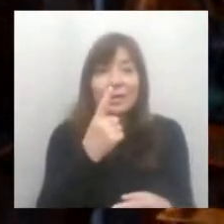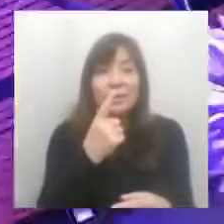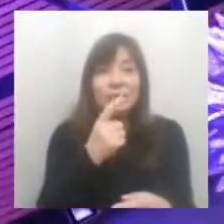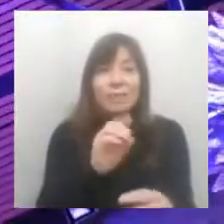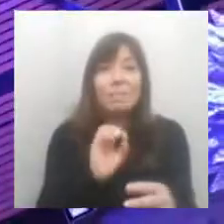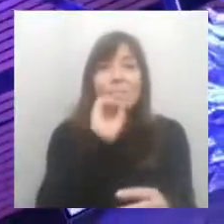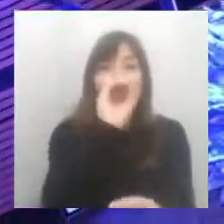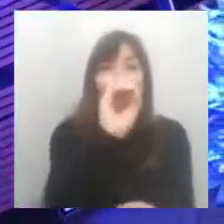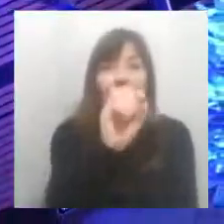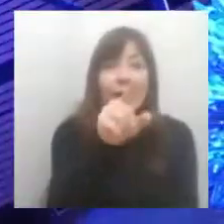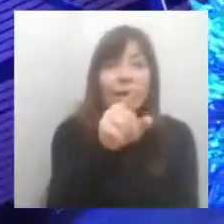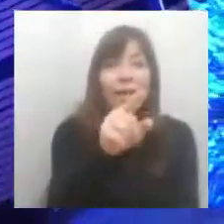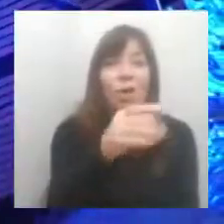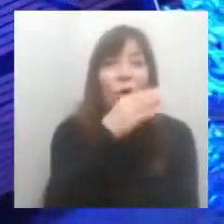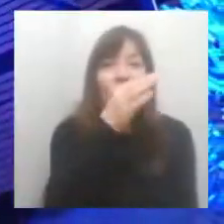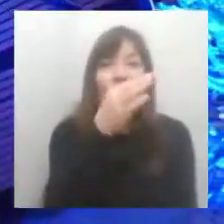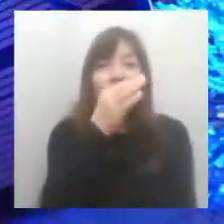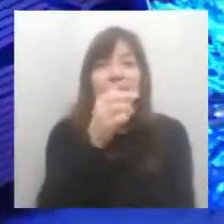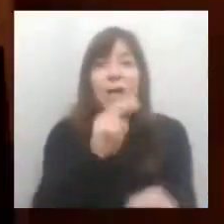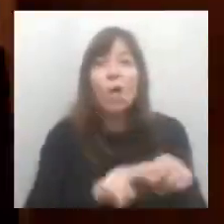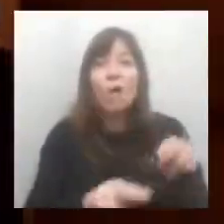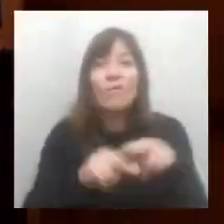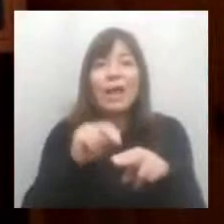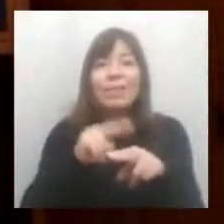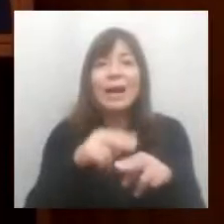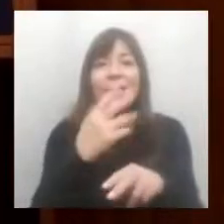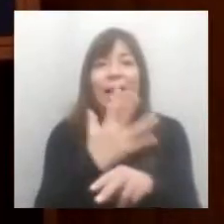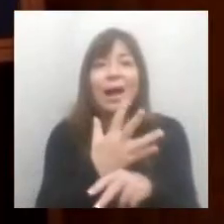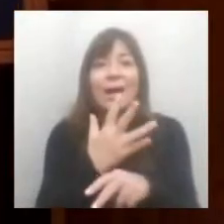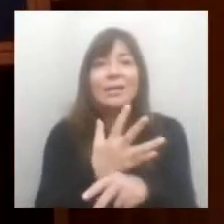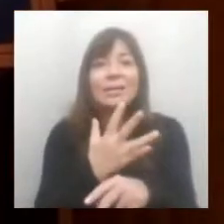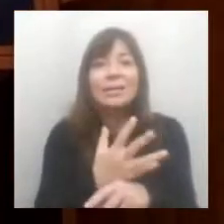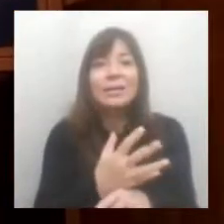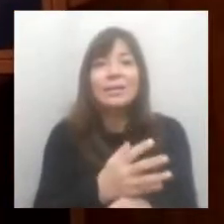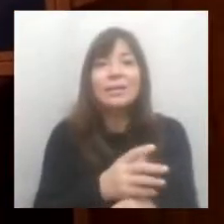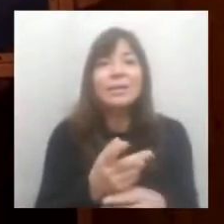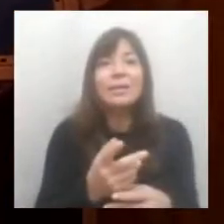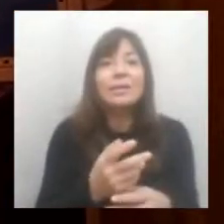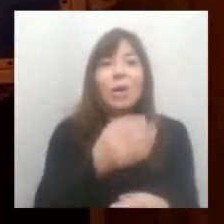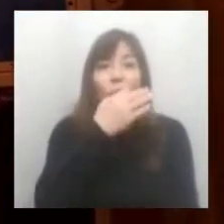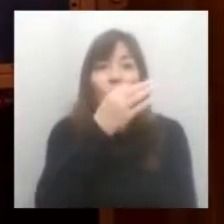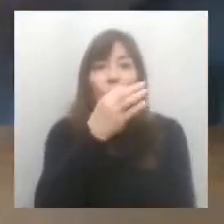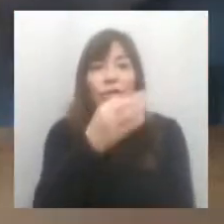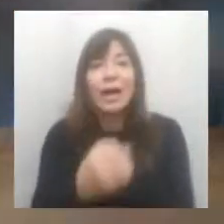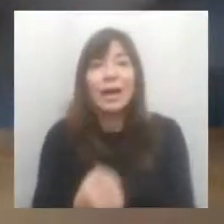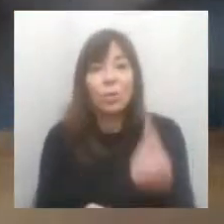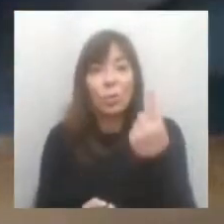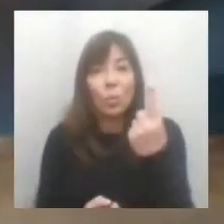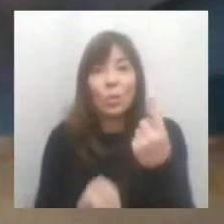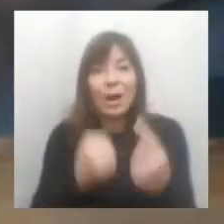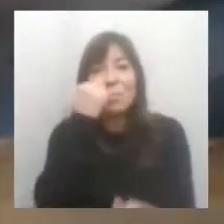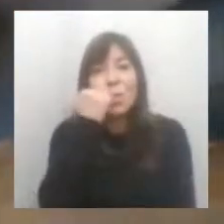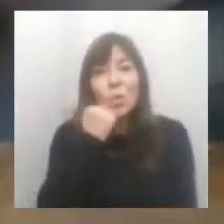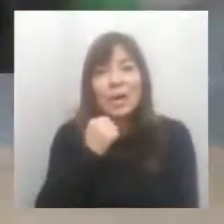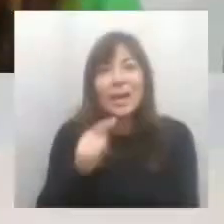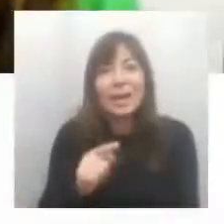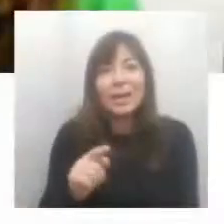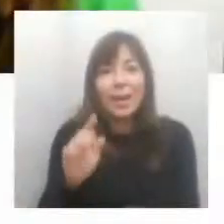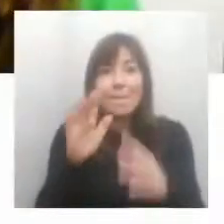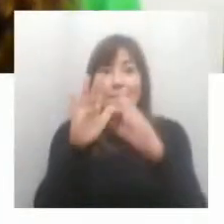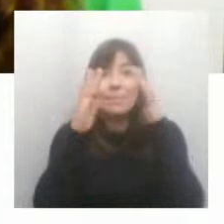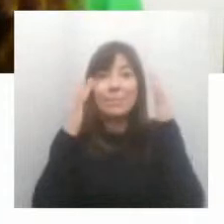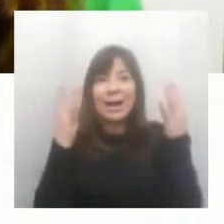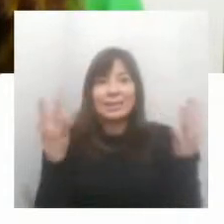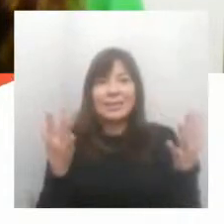pone o menciona qué obras de arte existen. Y déjenme contarles que hay una que también es muy querida y es muy impactante y que de hecho en